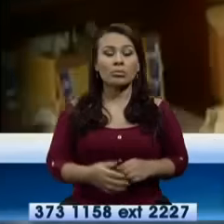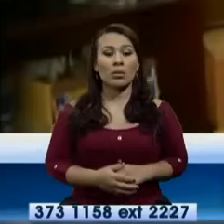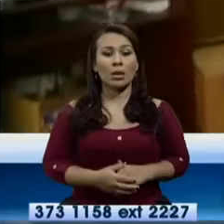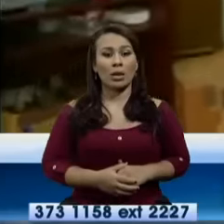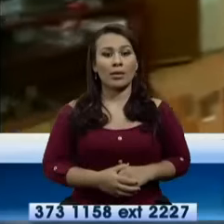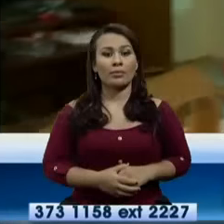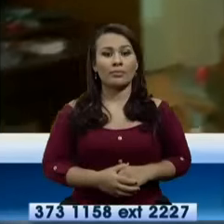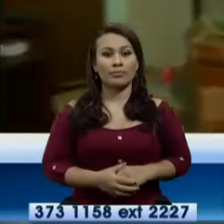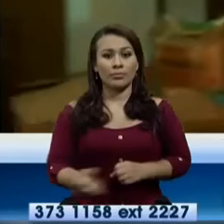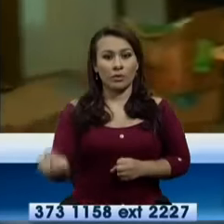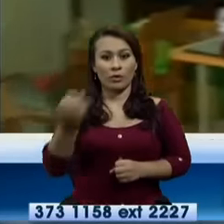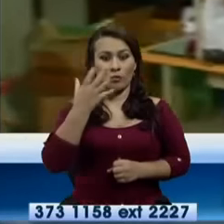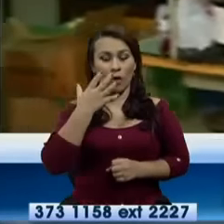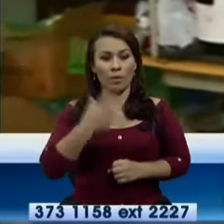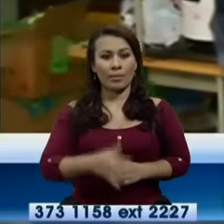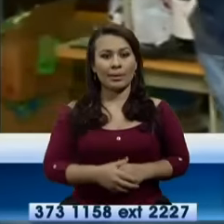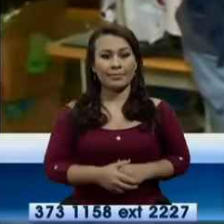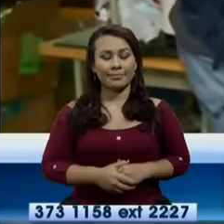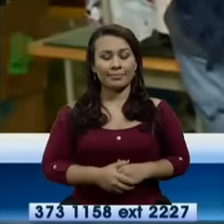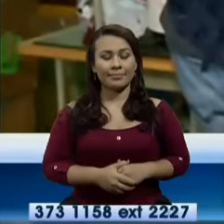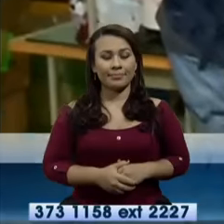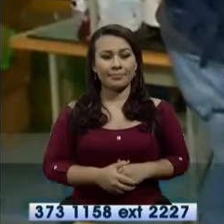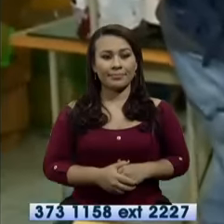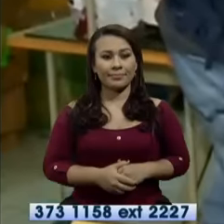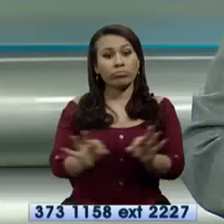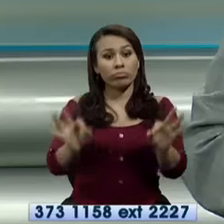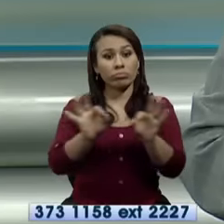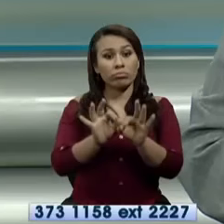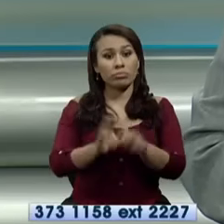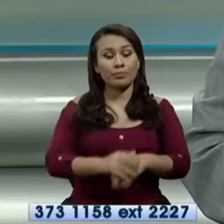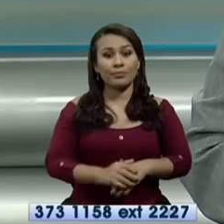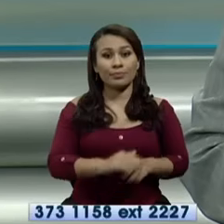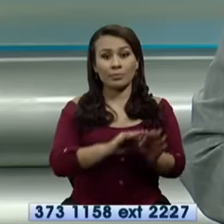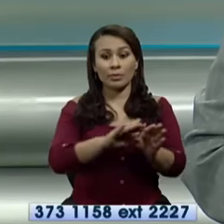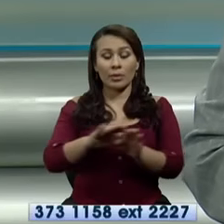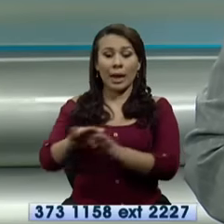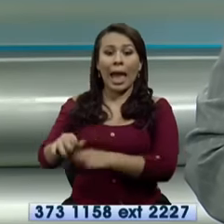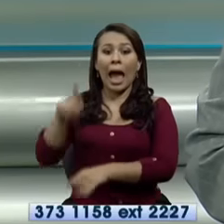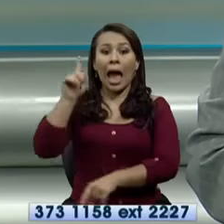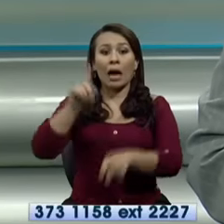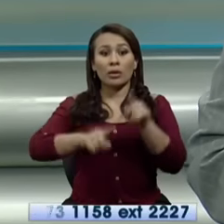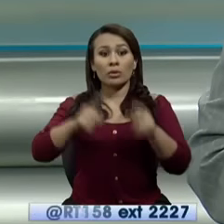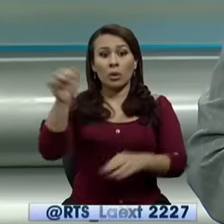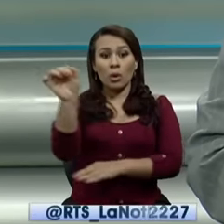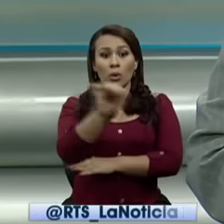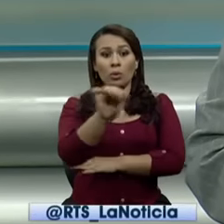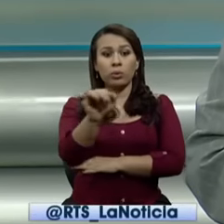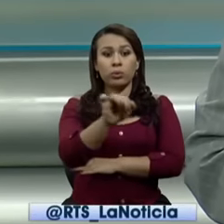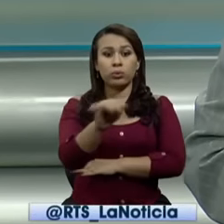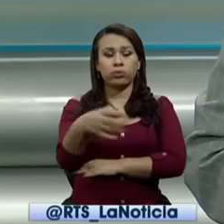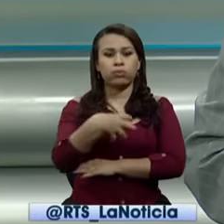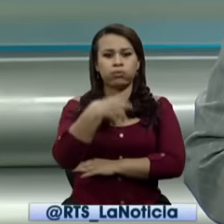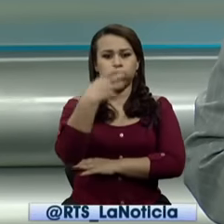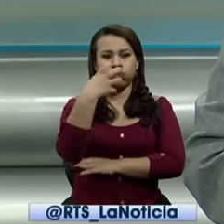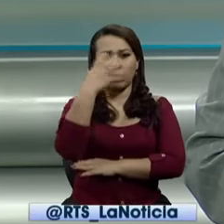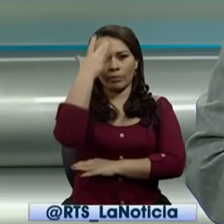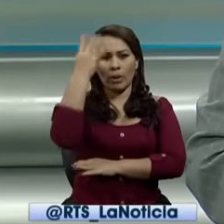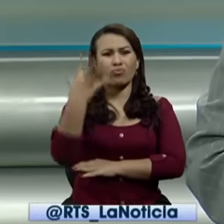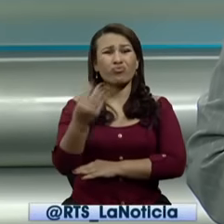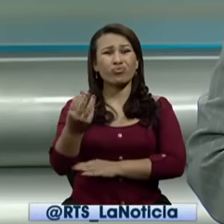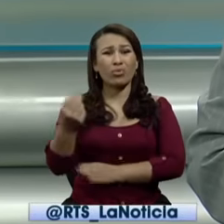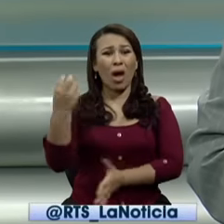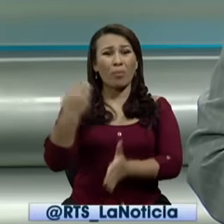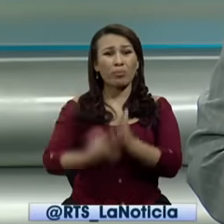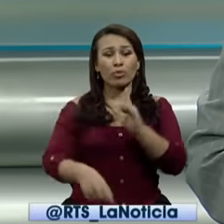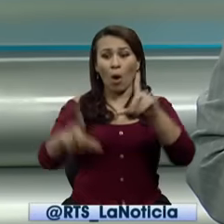mercería informó José Morales y algunos conductores manifiestan sentirse afectados por las multas emitidas